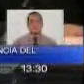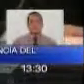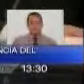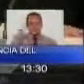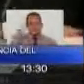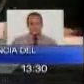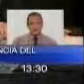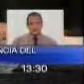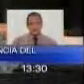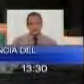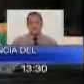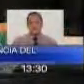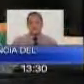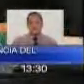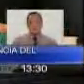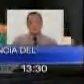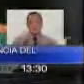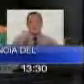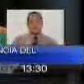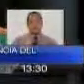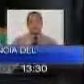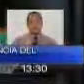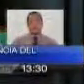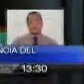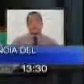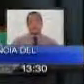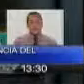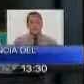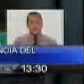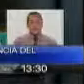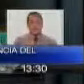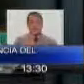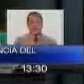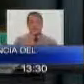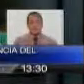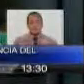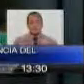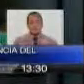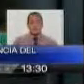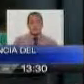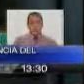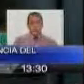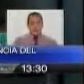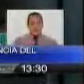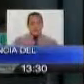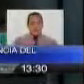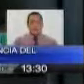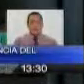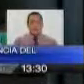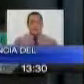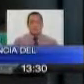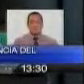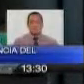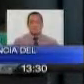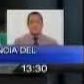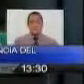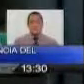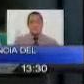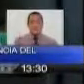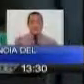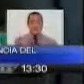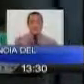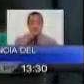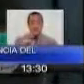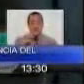Considero como ministro de Justicia y Derechos Humanos que no solo es legal, porque efectivamente la ley lo ampara. La ley orgánica, la